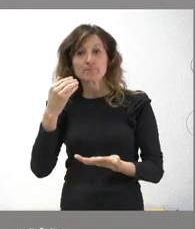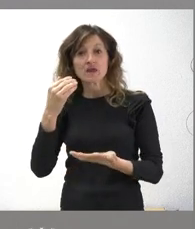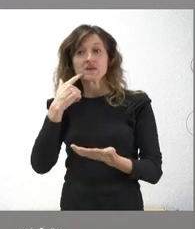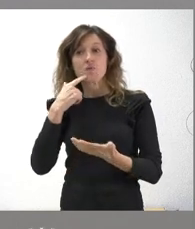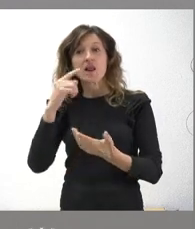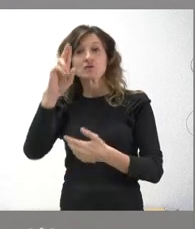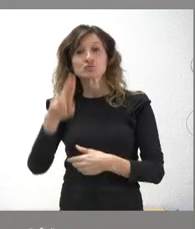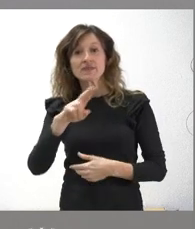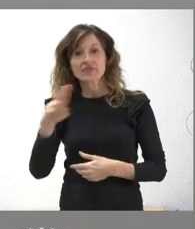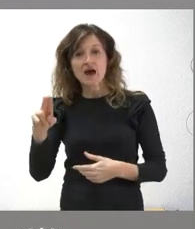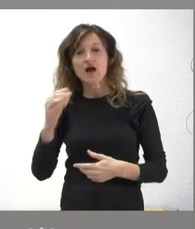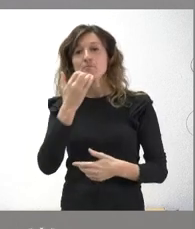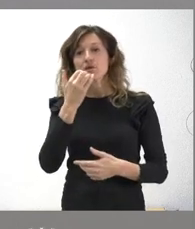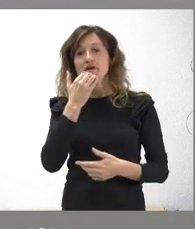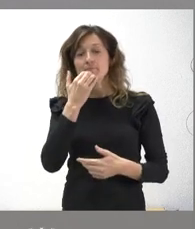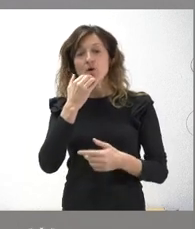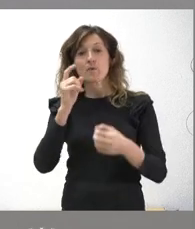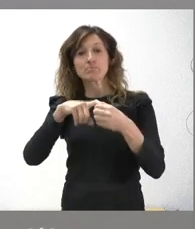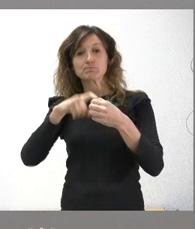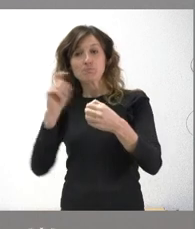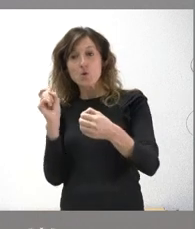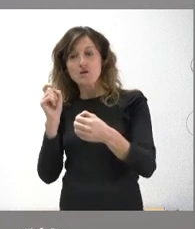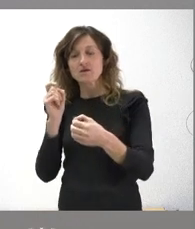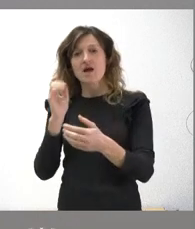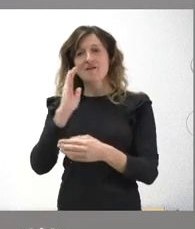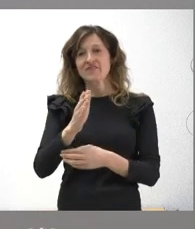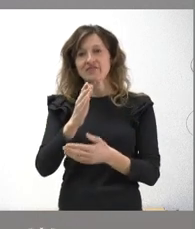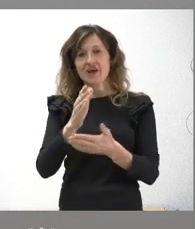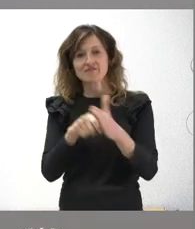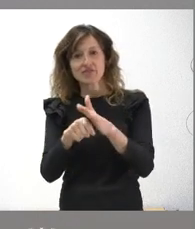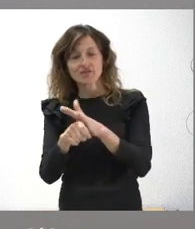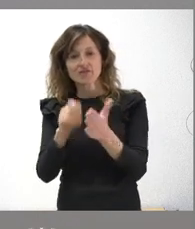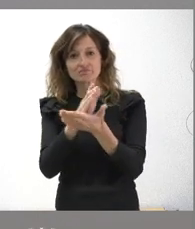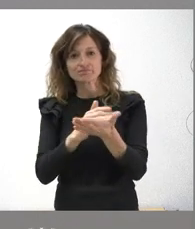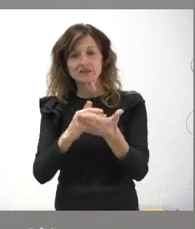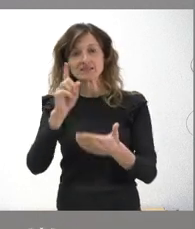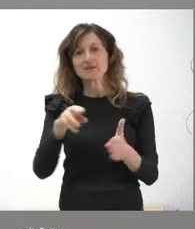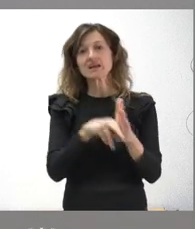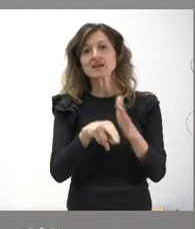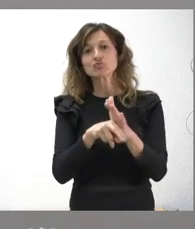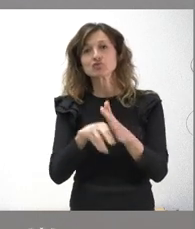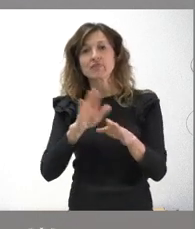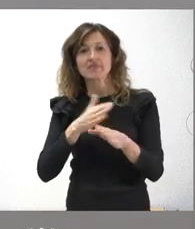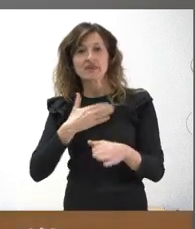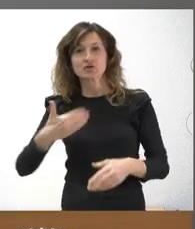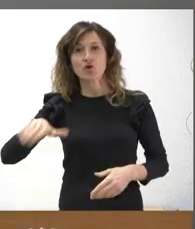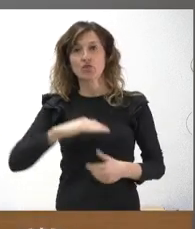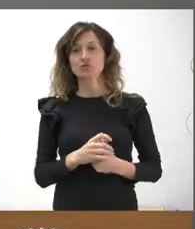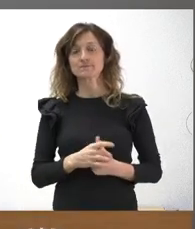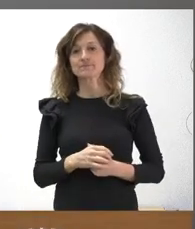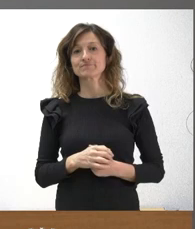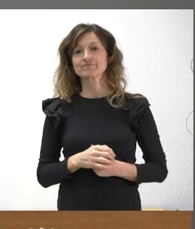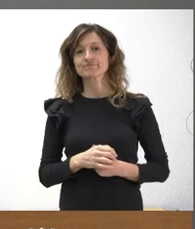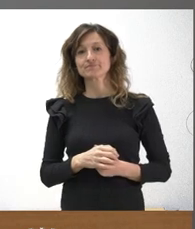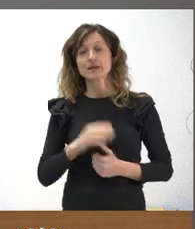partido político separatista y que pueda afectar a la financiación autonómica y a los recursos de los que disponemos de todos sí sobre este